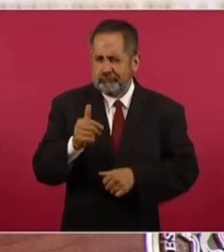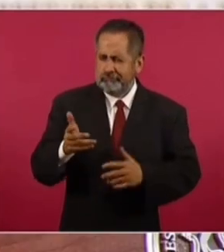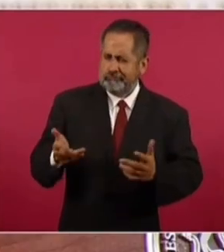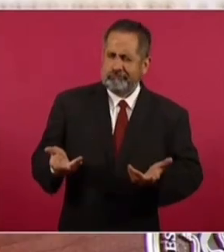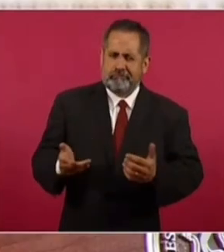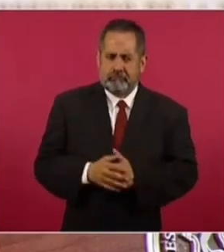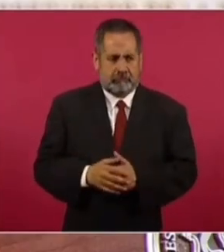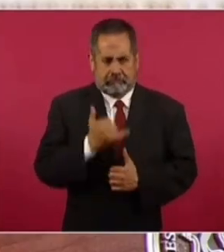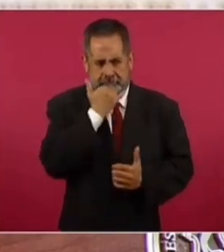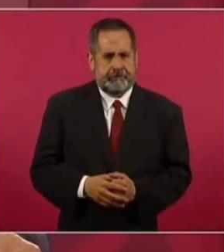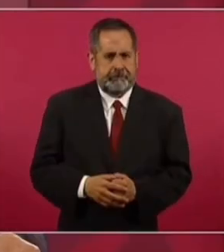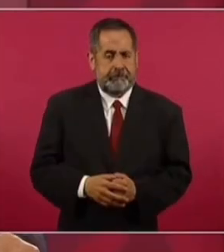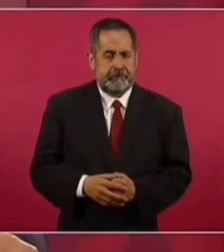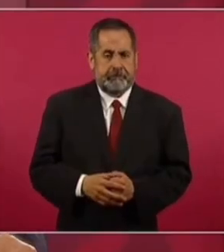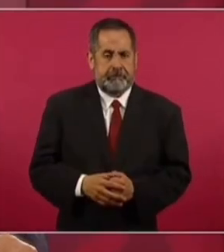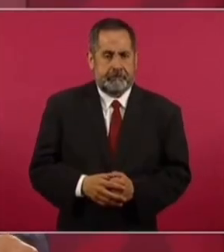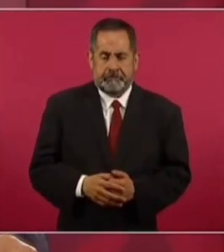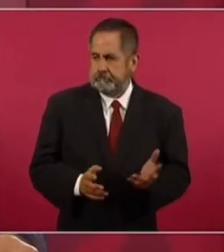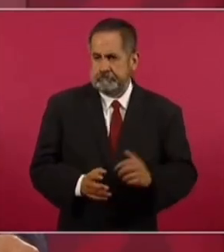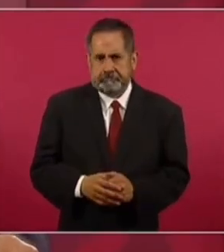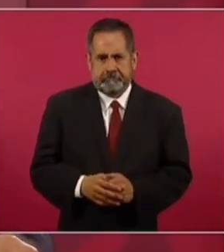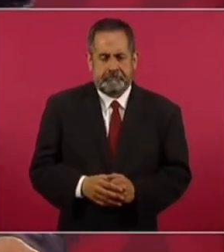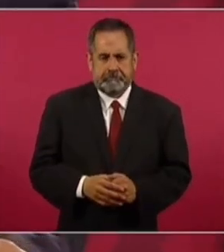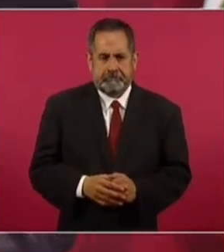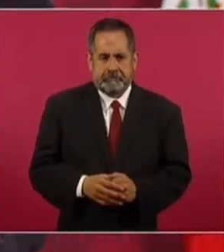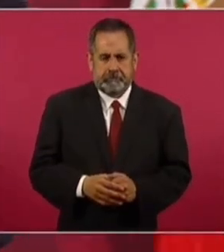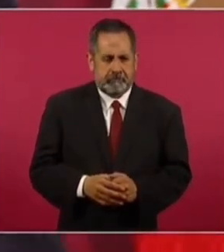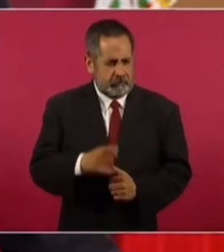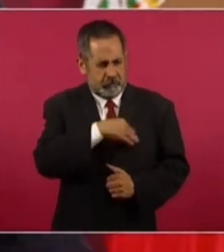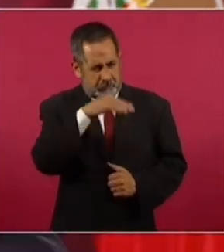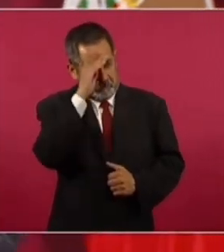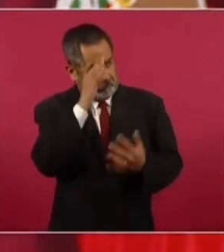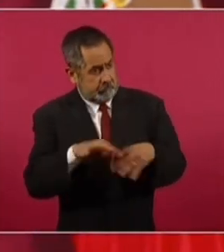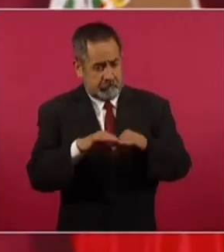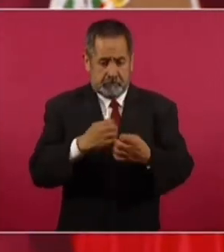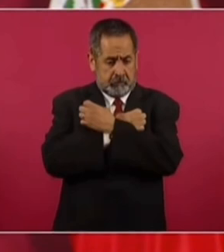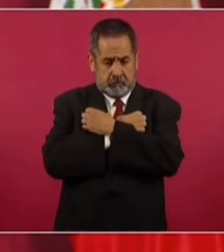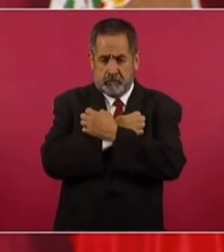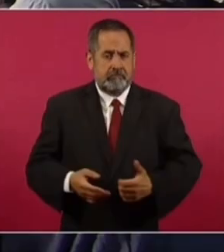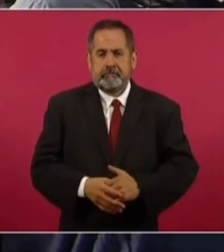presenciales. Ofrezco disculpa, pero no nos importa la educación, que es fundamental.